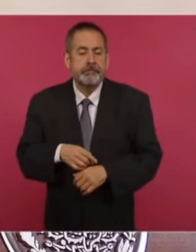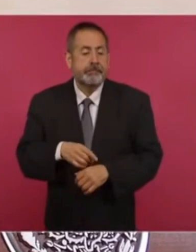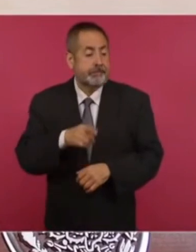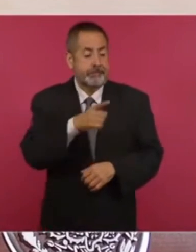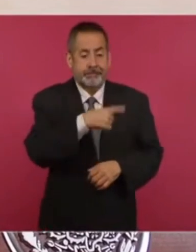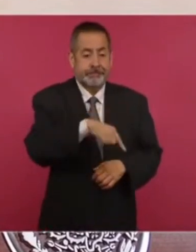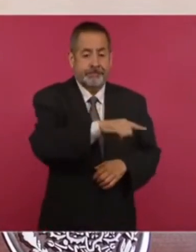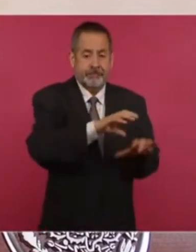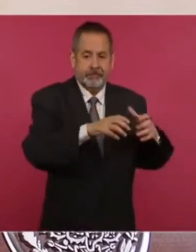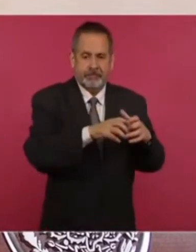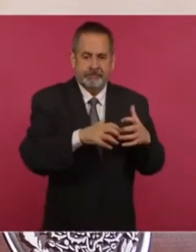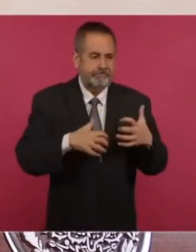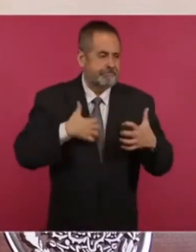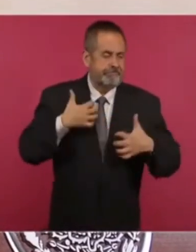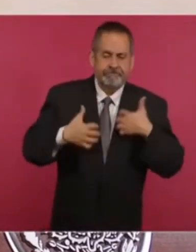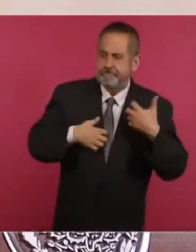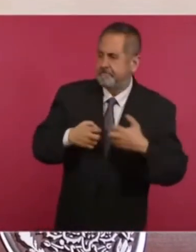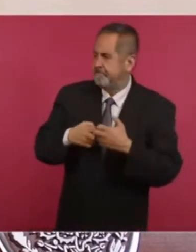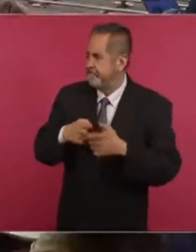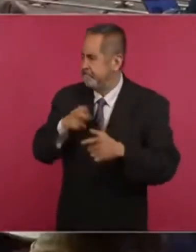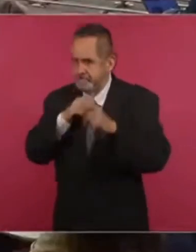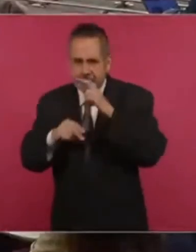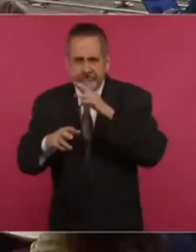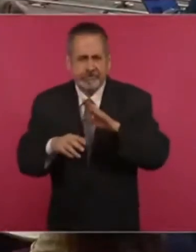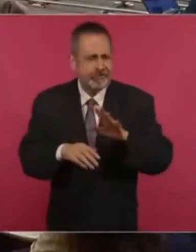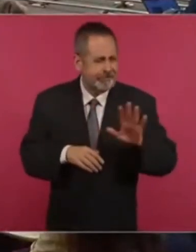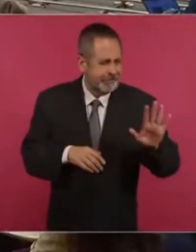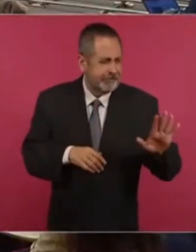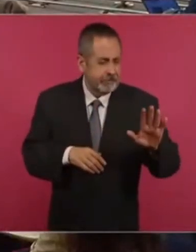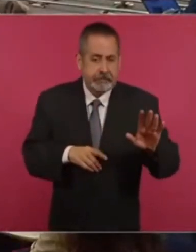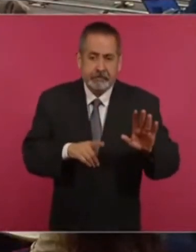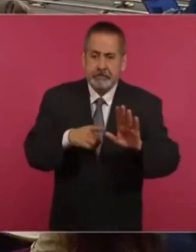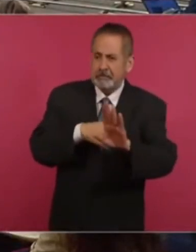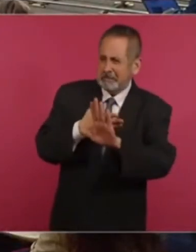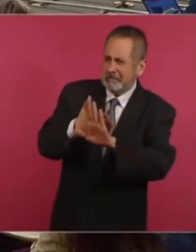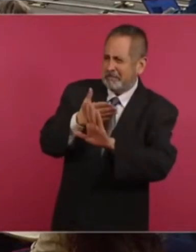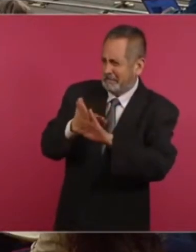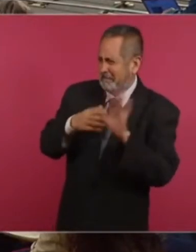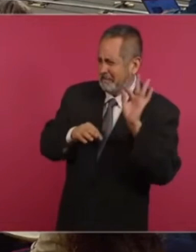se ponen nerviosos, se desesperan, como es tanto el bombardeo, ¿no?